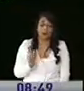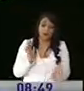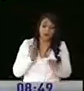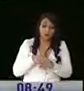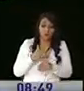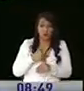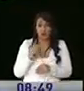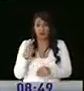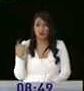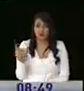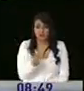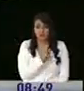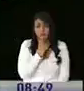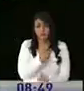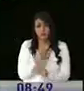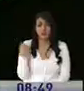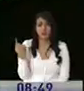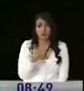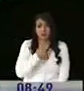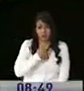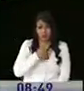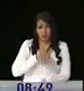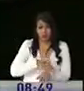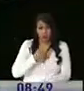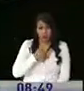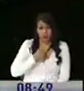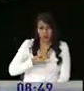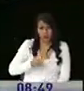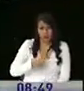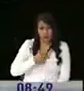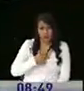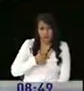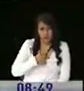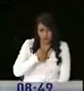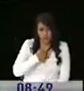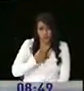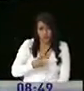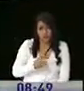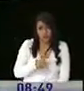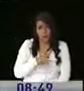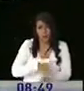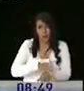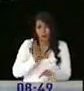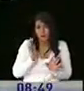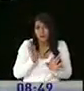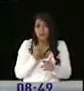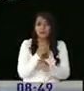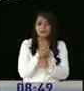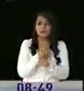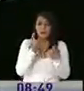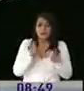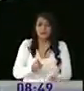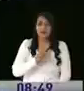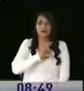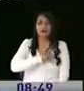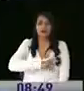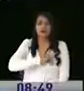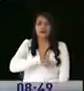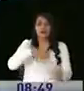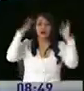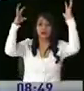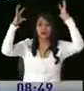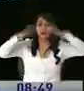digo nosotros todos me a culpa todos incluido el que está hablando Entonces tenemos que entrar en conciencia el invierno es sumamente